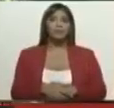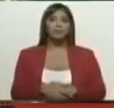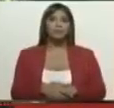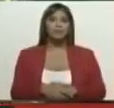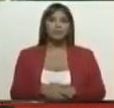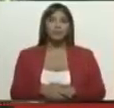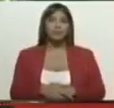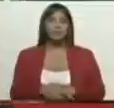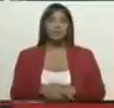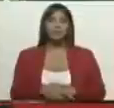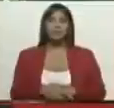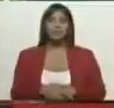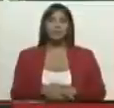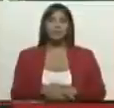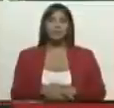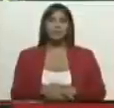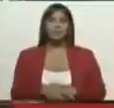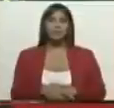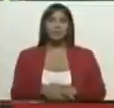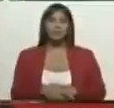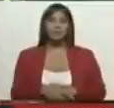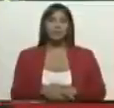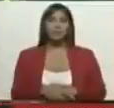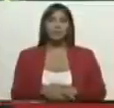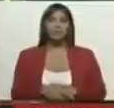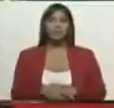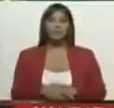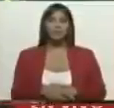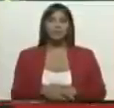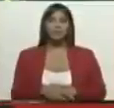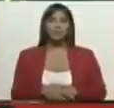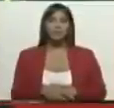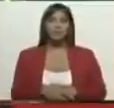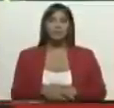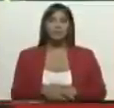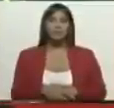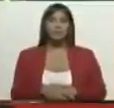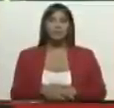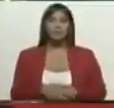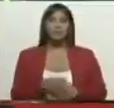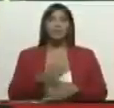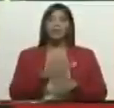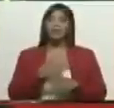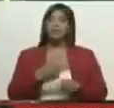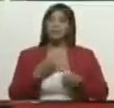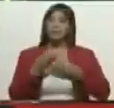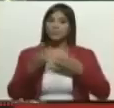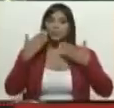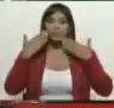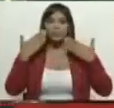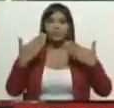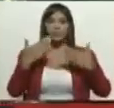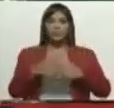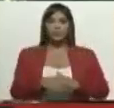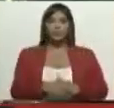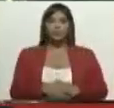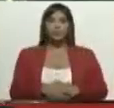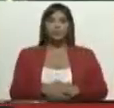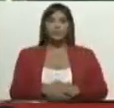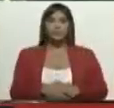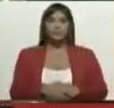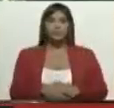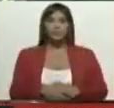República Bolivariana de Venezuela, Nicolás Maduro Moros. La transmisión de mando de los nuevos comandantes. Pidió que le transmitiera pues un saludo patriótico y